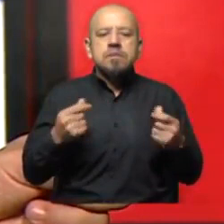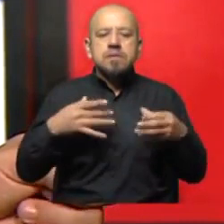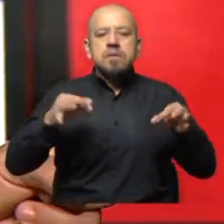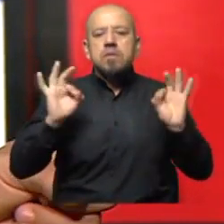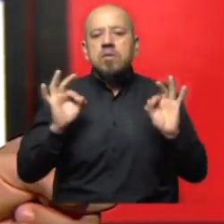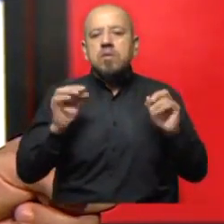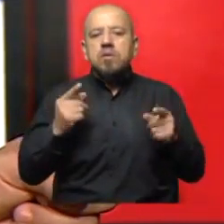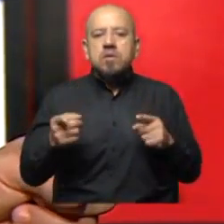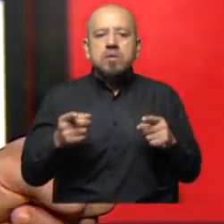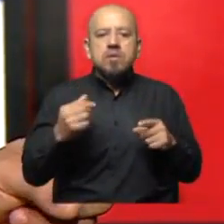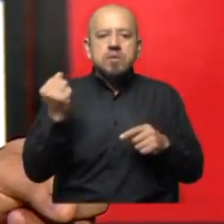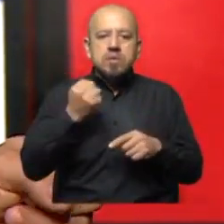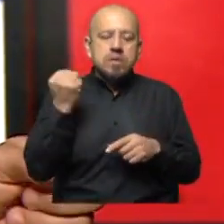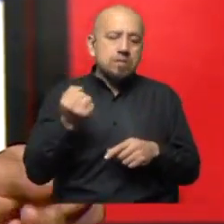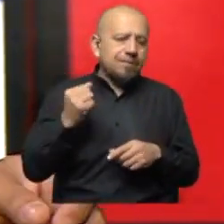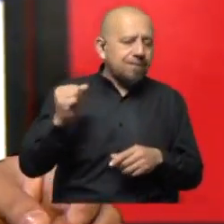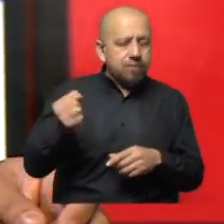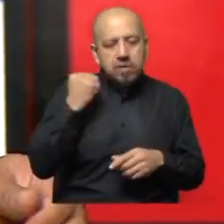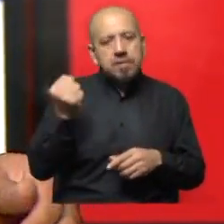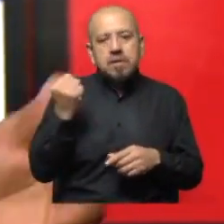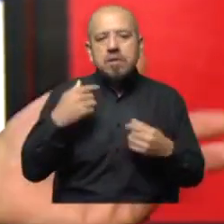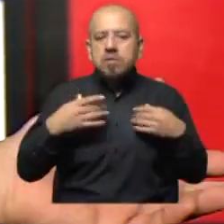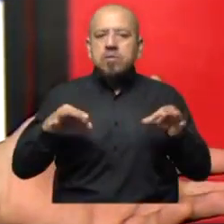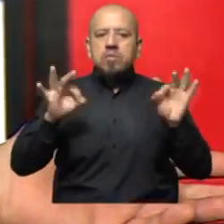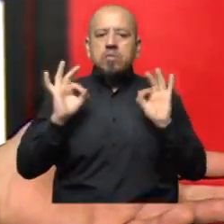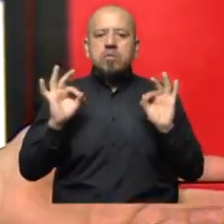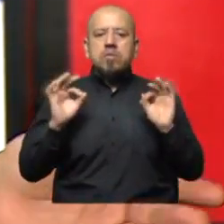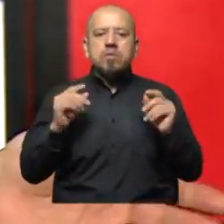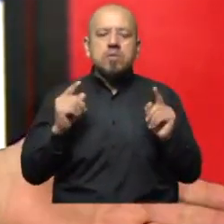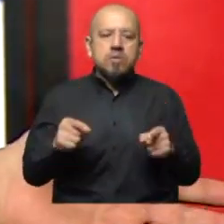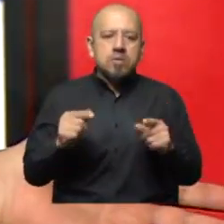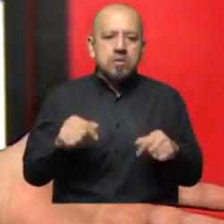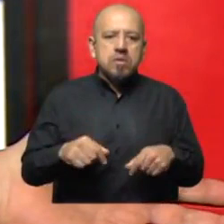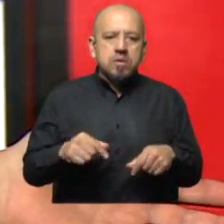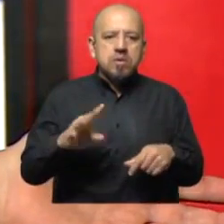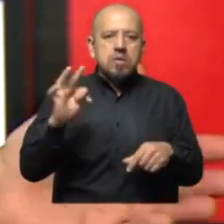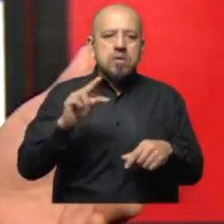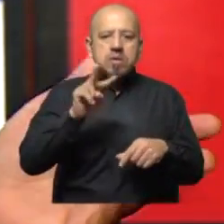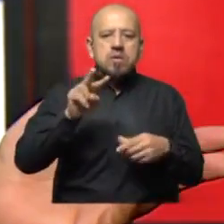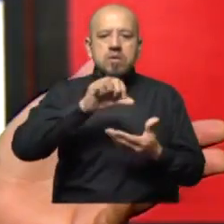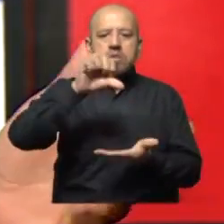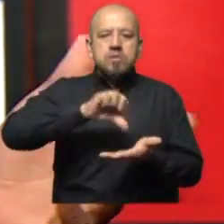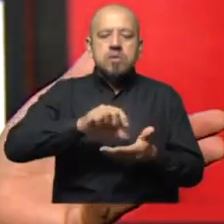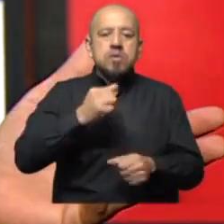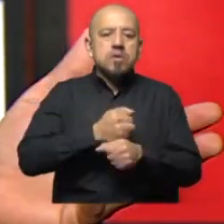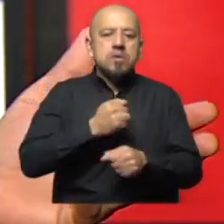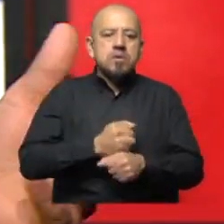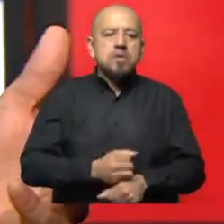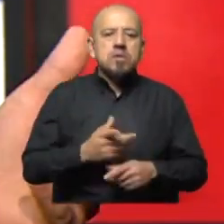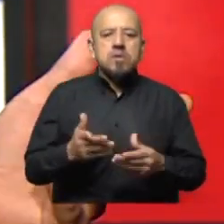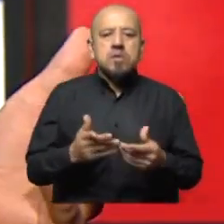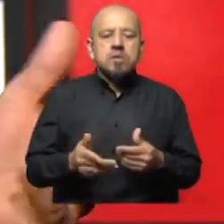es fundamental porque es entre ciudades donde trabajo pero siempre digo lo mismo